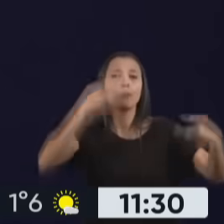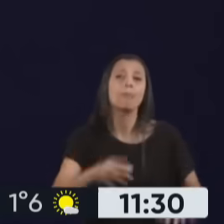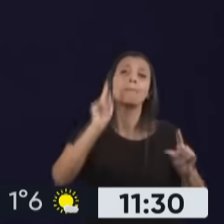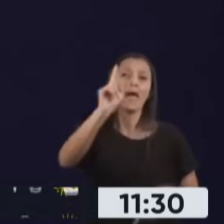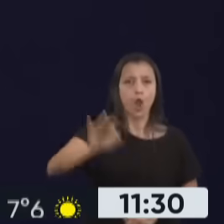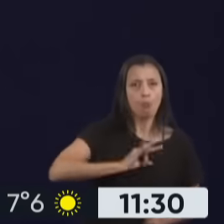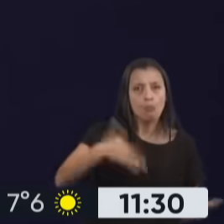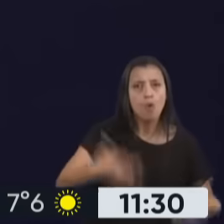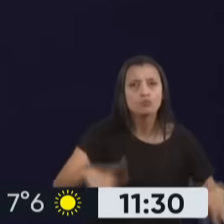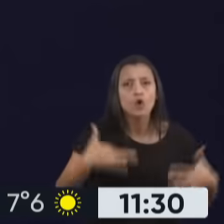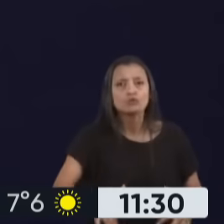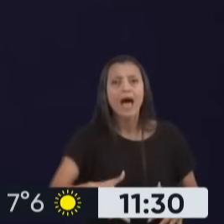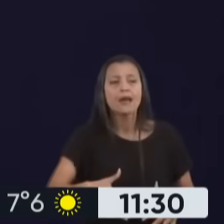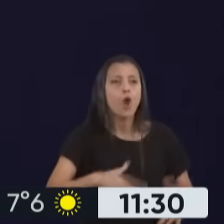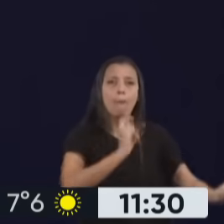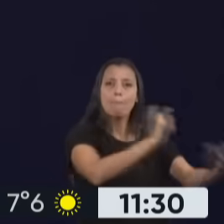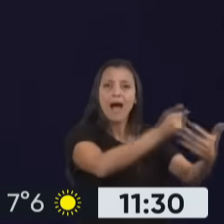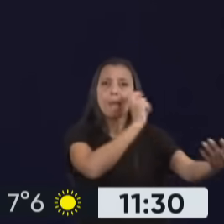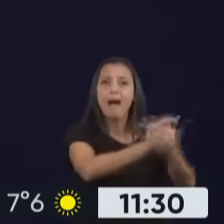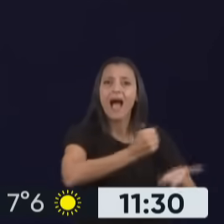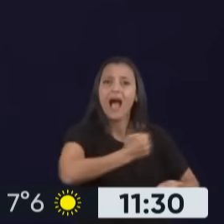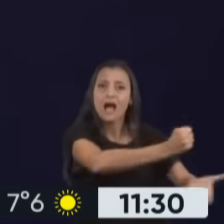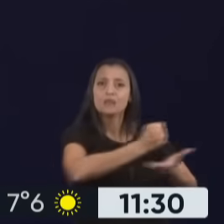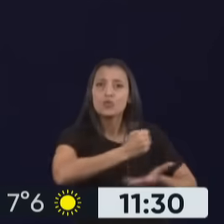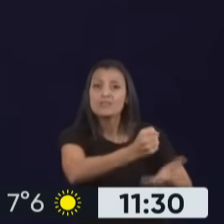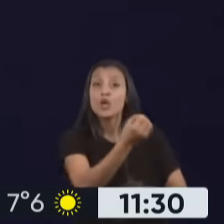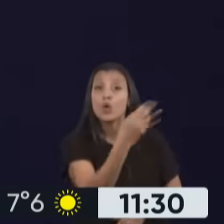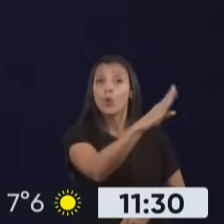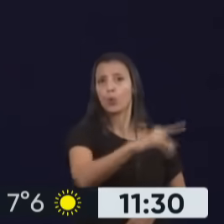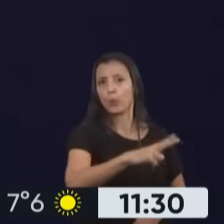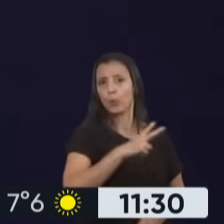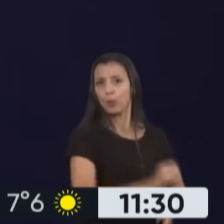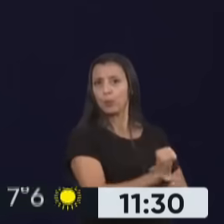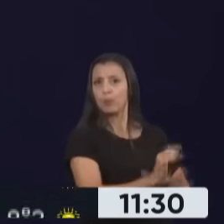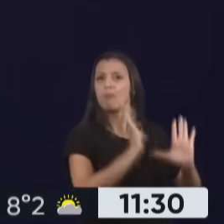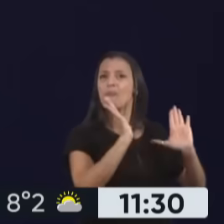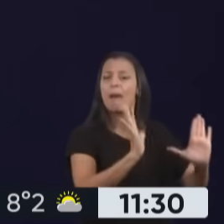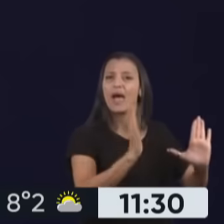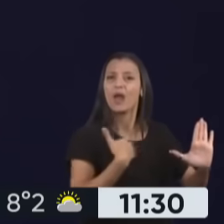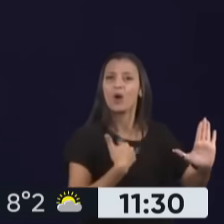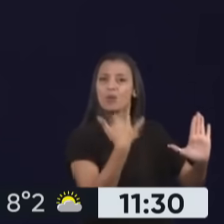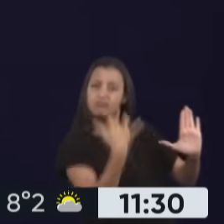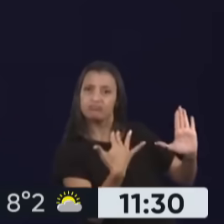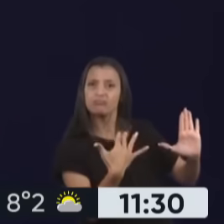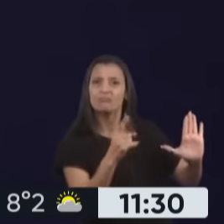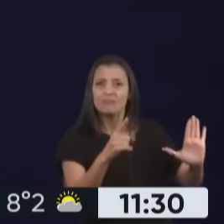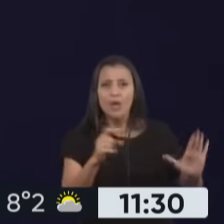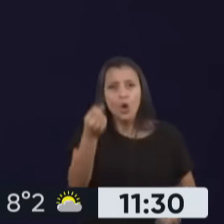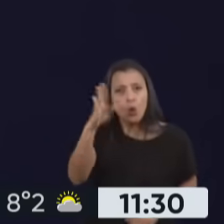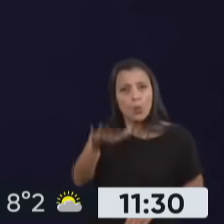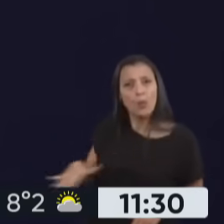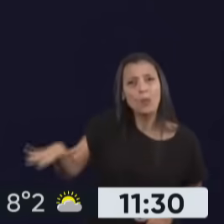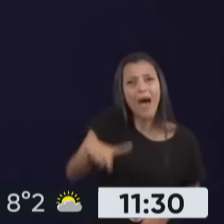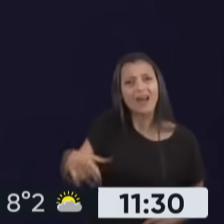le pagaron subsidios a clubes de élite que lejos están de ser efectivamente clubes de barrio o de